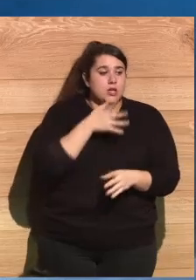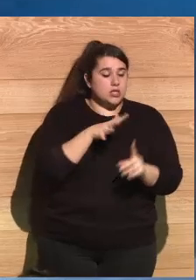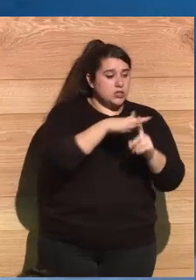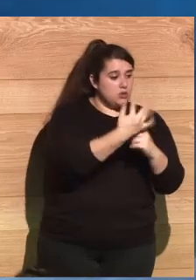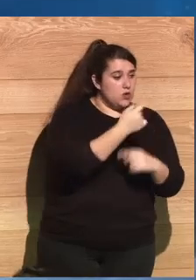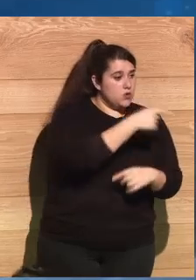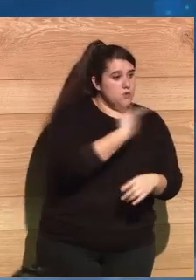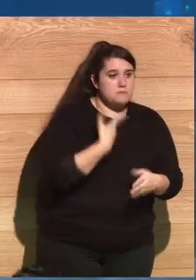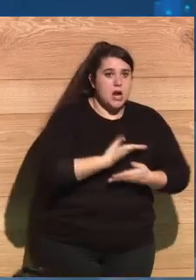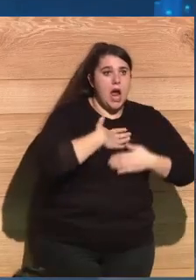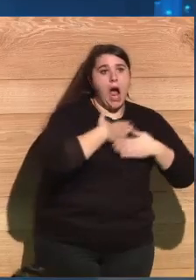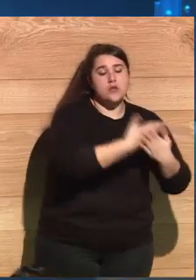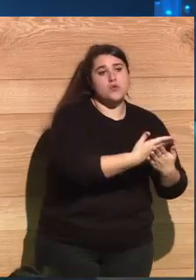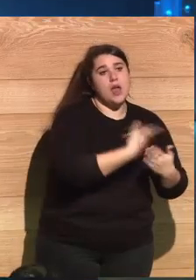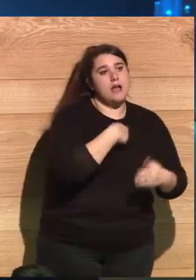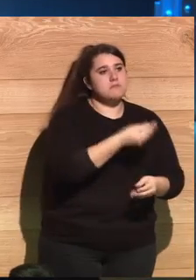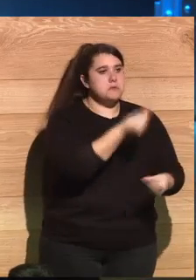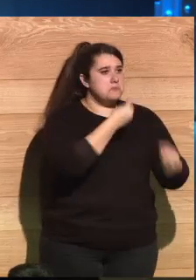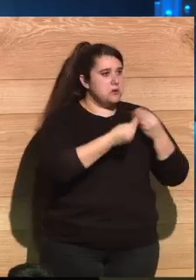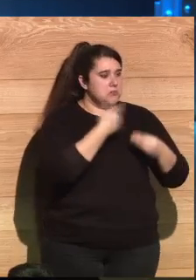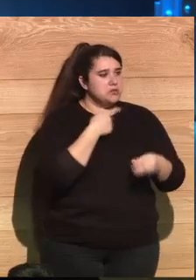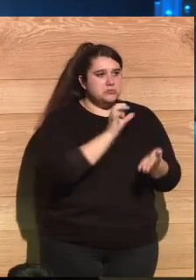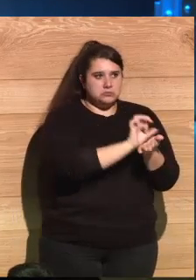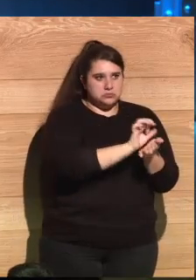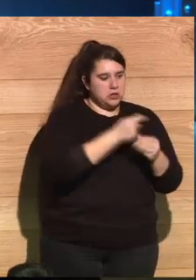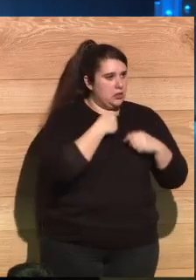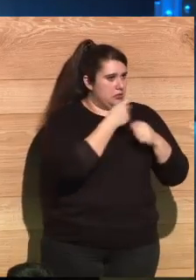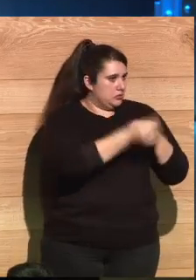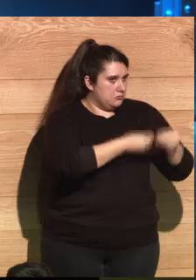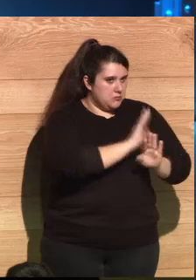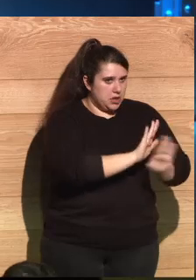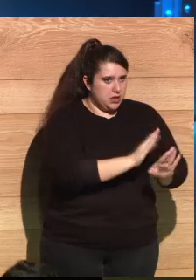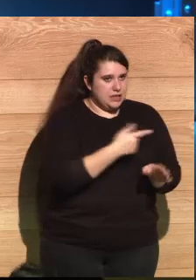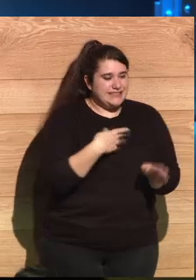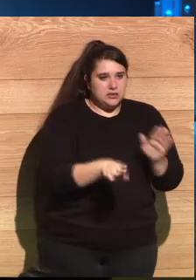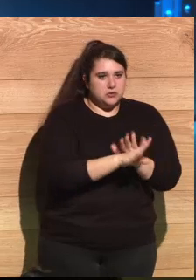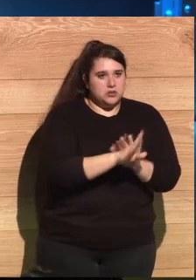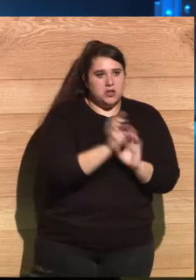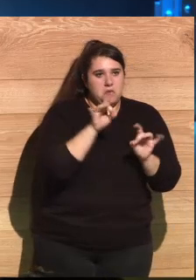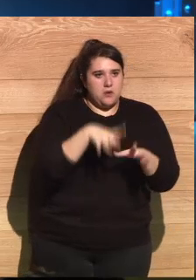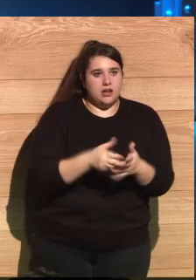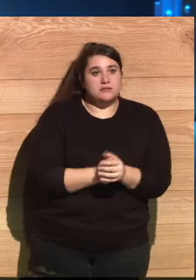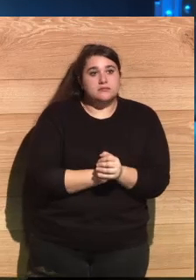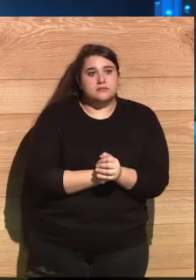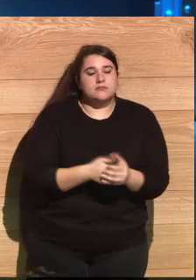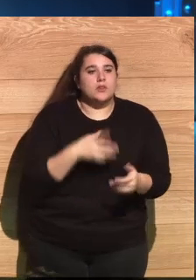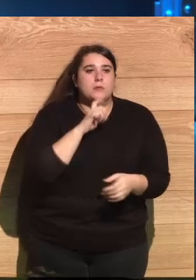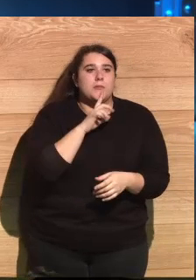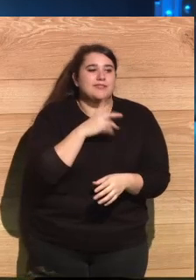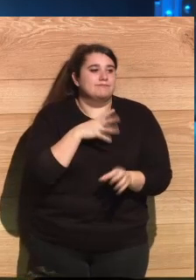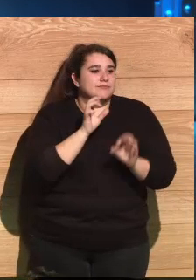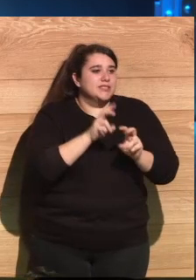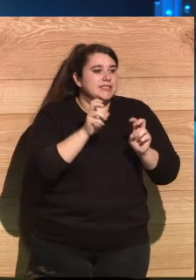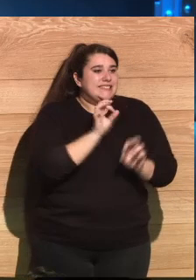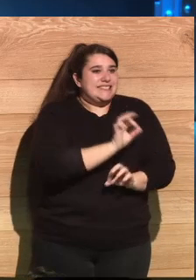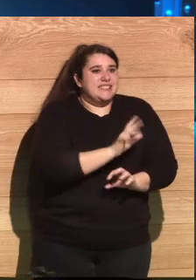Me voy a ayudar y allí me dan de comer, yo hago servicio y allí sigo. O sea, estaban en ese limbo. Y